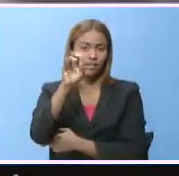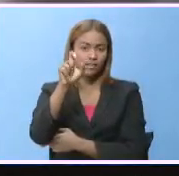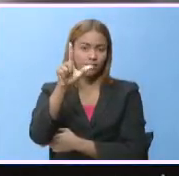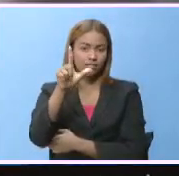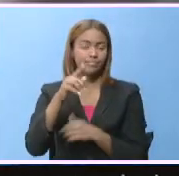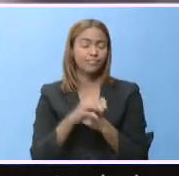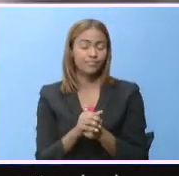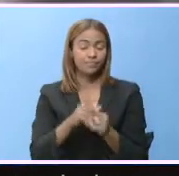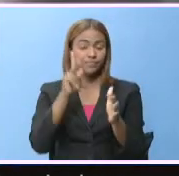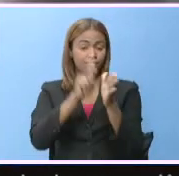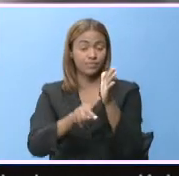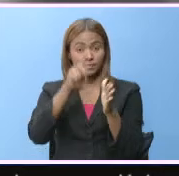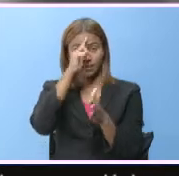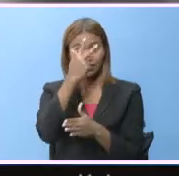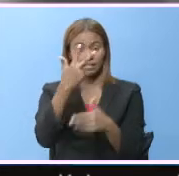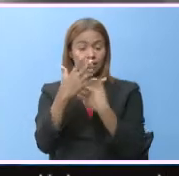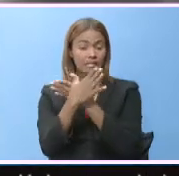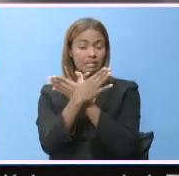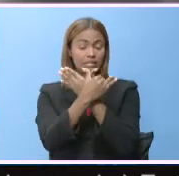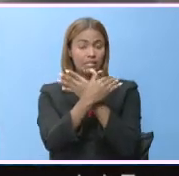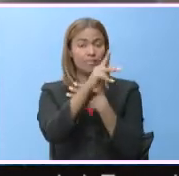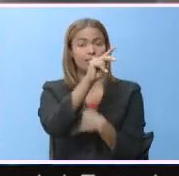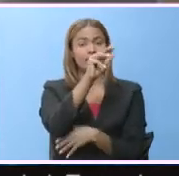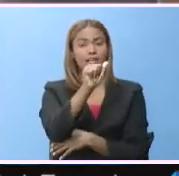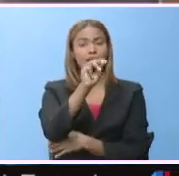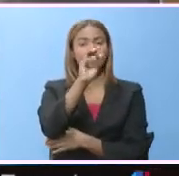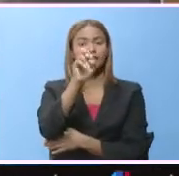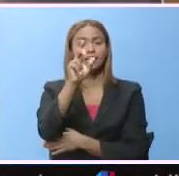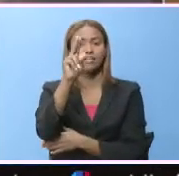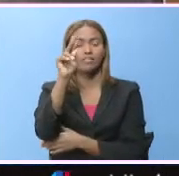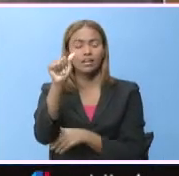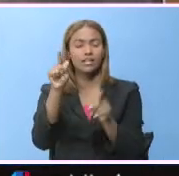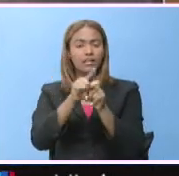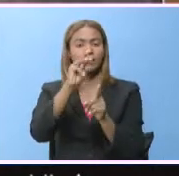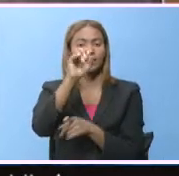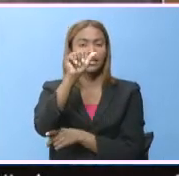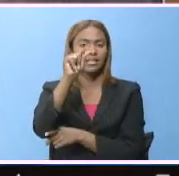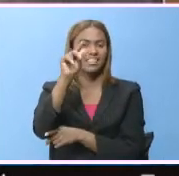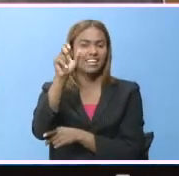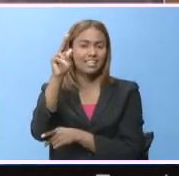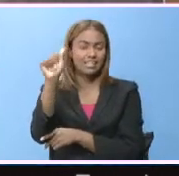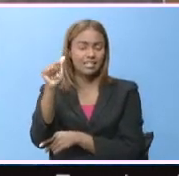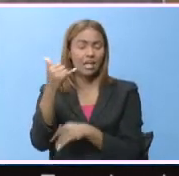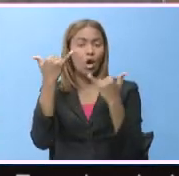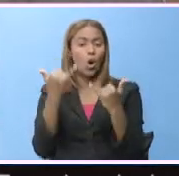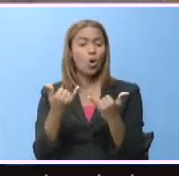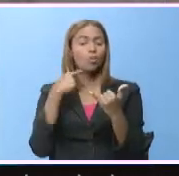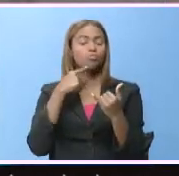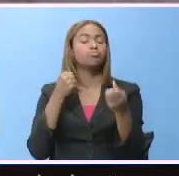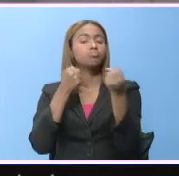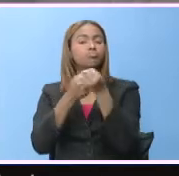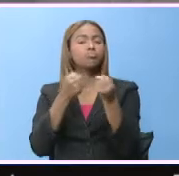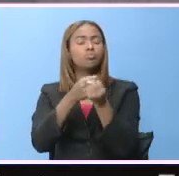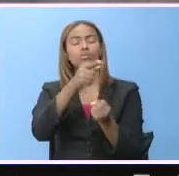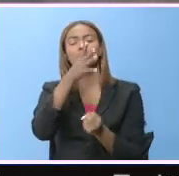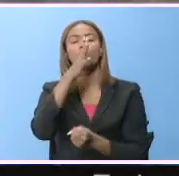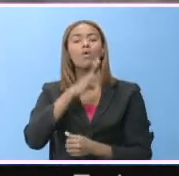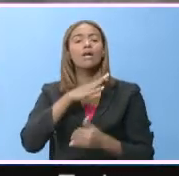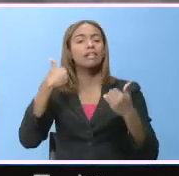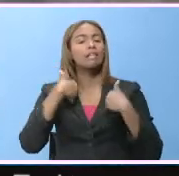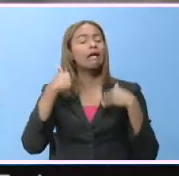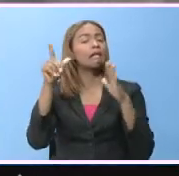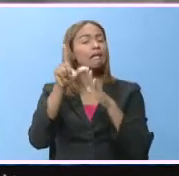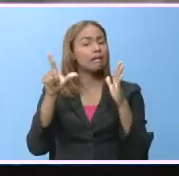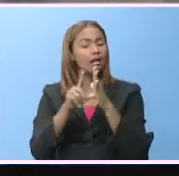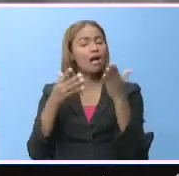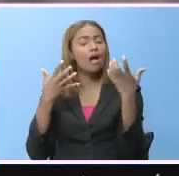El asesinato de las tres mariposas, Patria, Minerva y María Teresa, hace que hoy, seis décadas, ha contribuido a que las mujeres cuenten con leyes